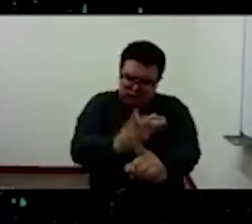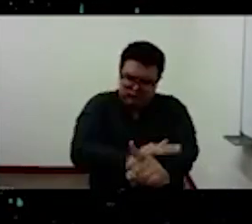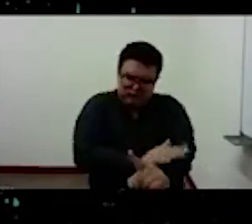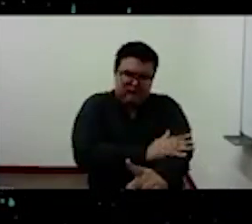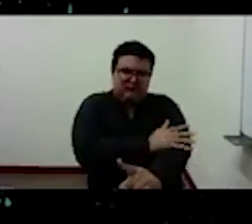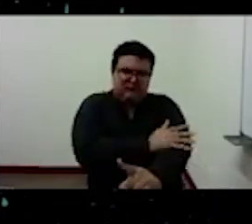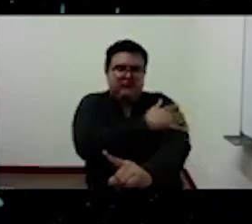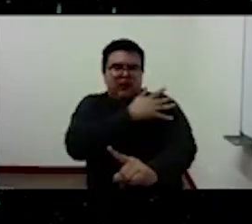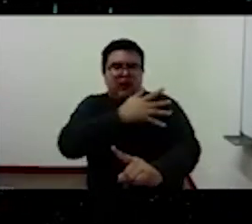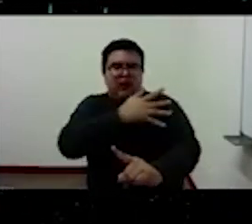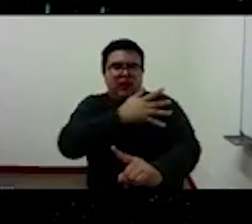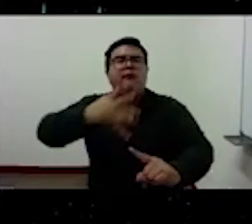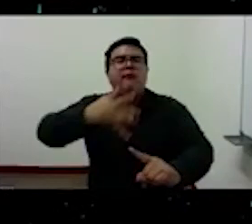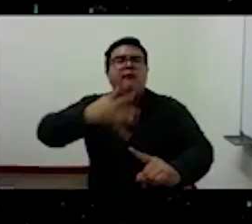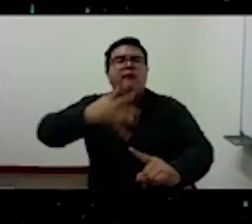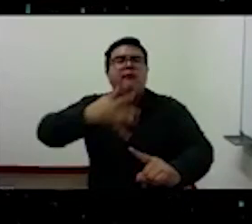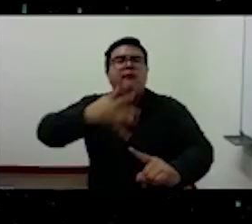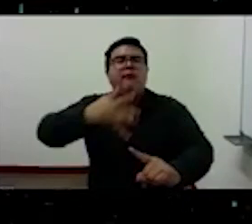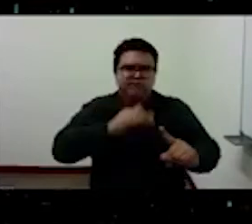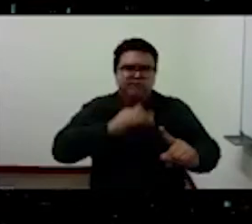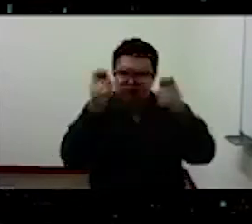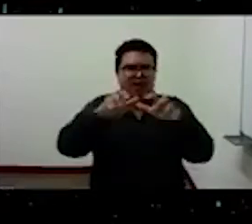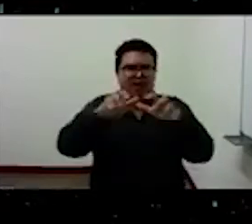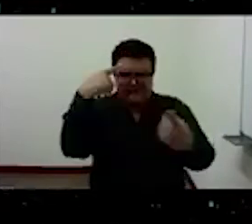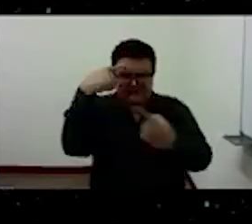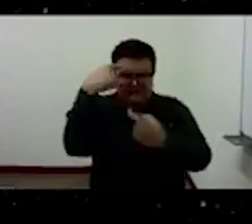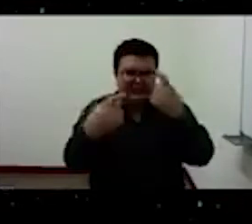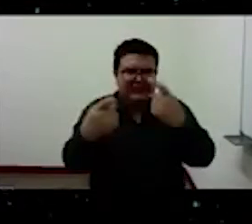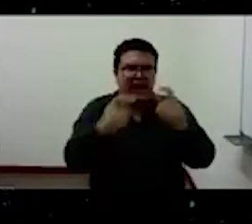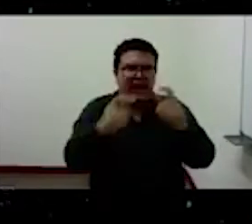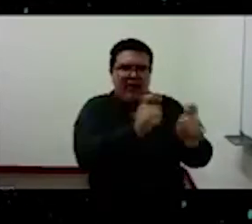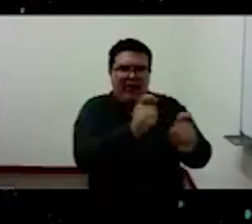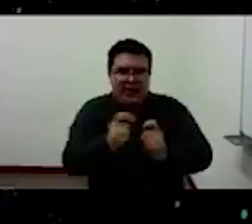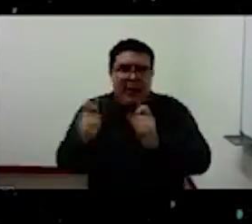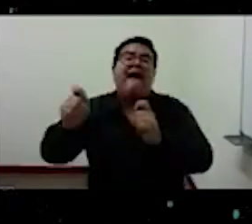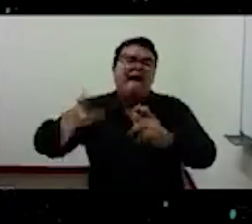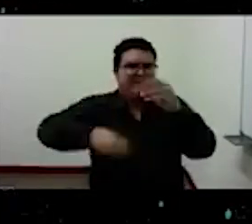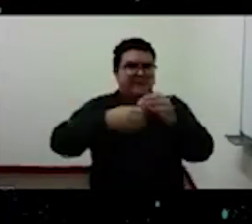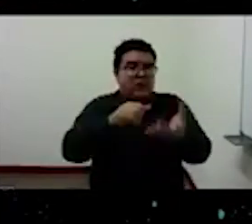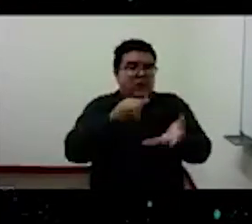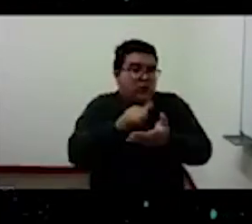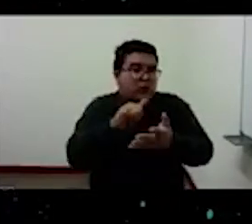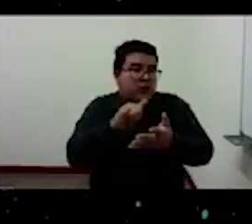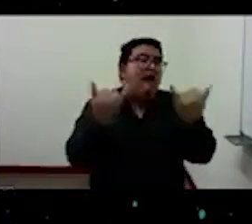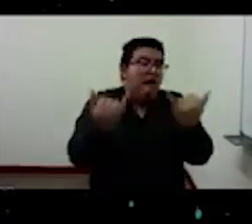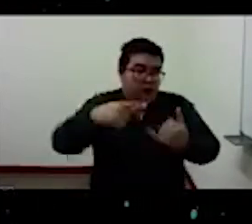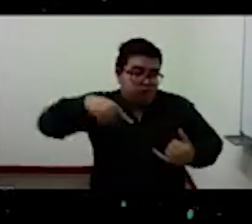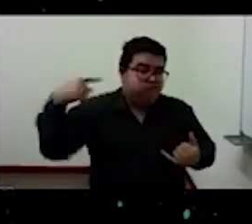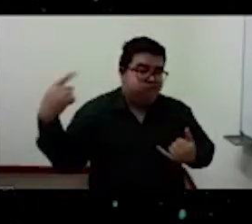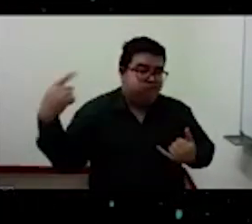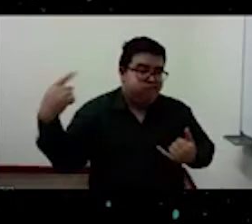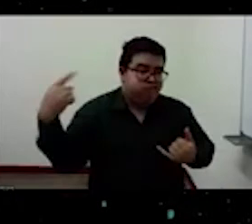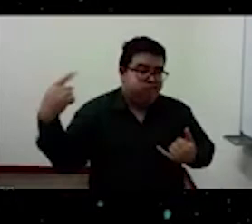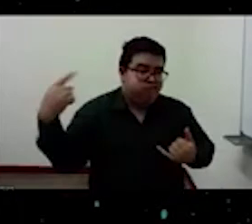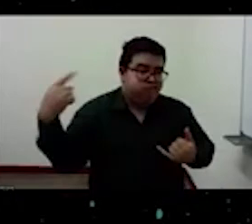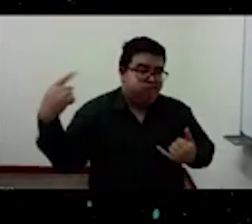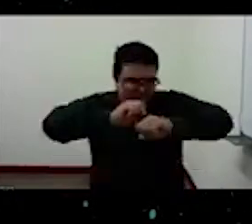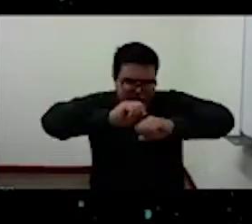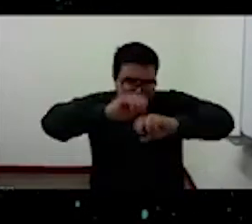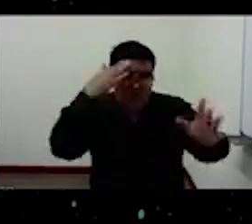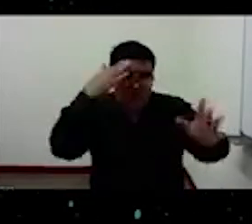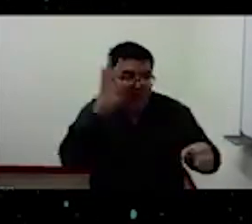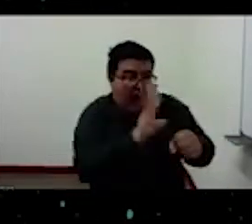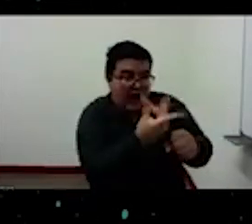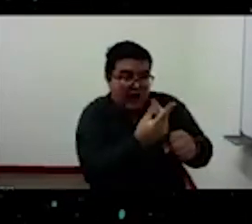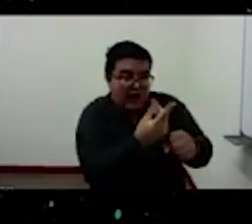estatuto estético que se da a la tarea de pensar el arte, aun si hoy nos resulta claro que en arte no hay nada